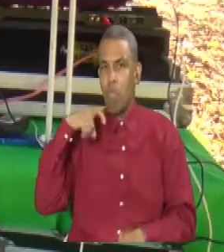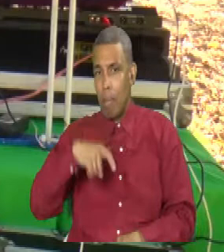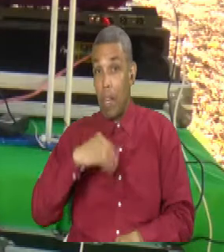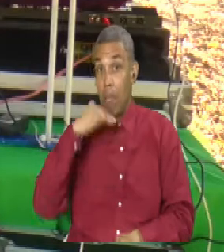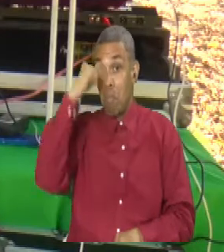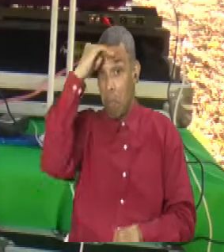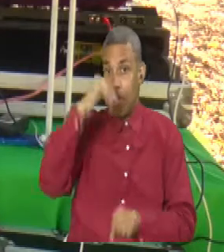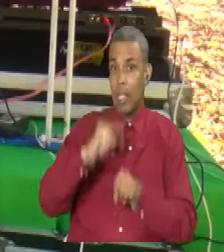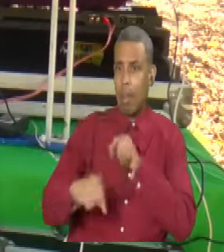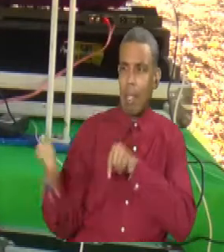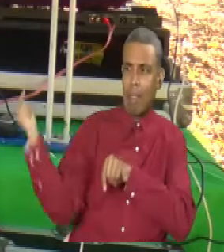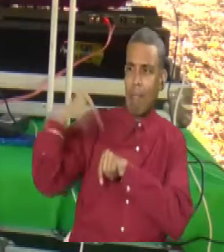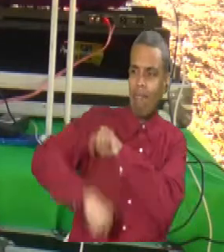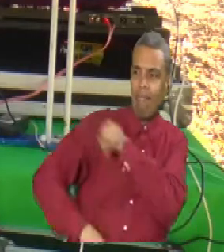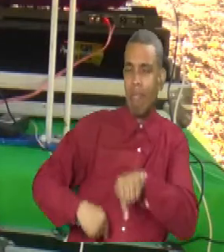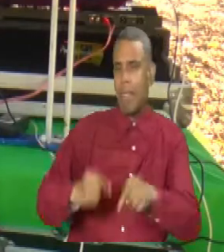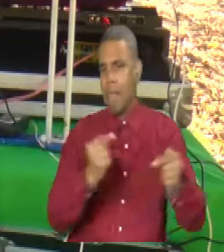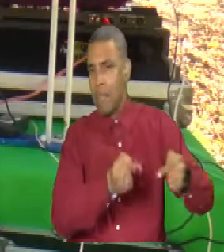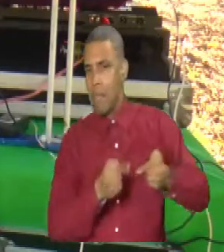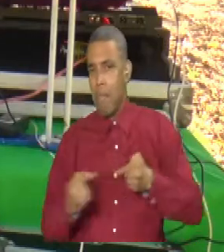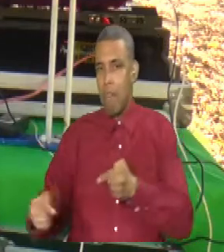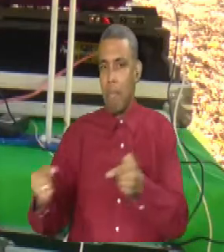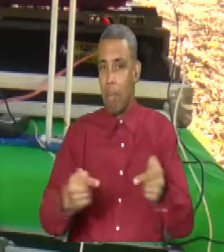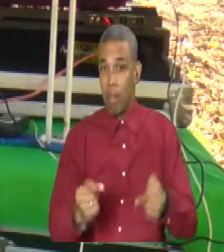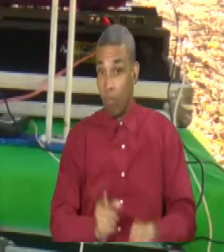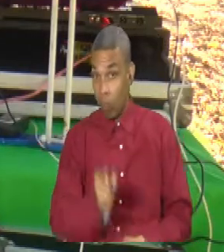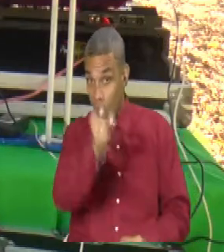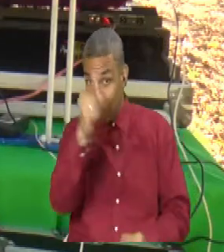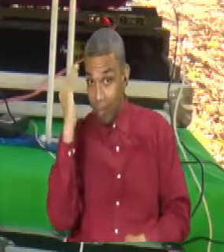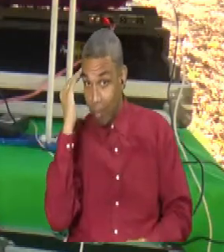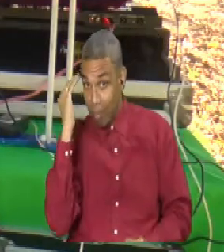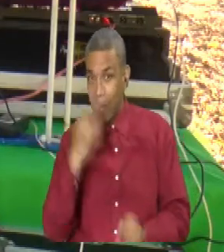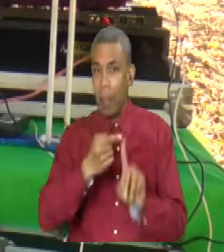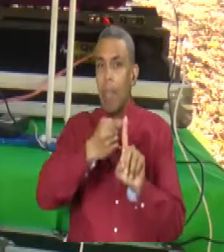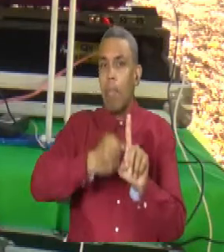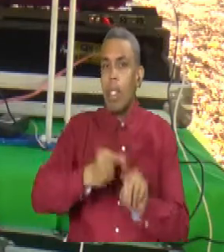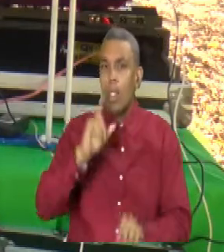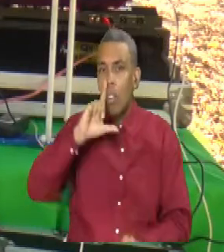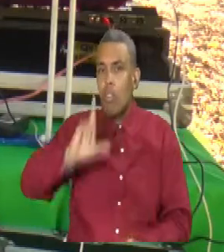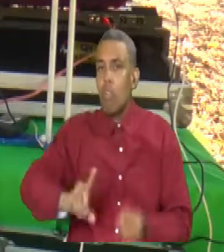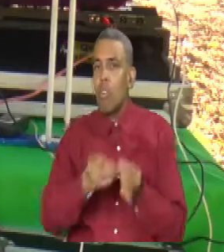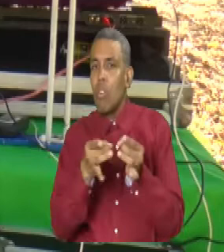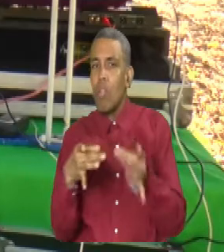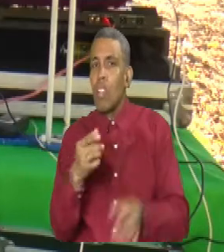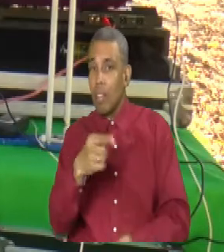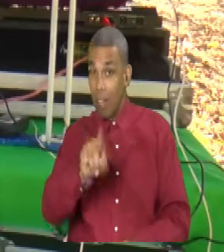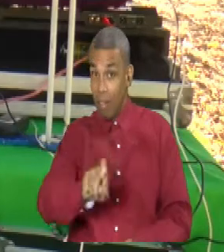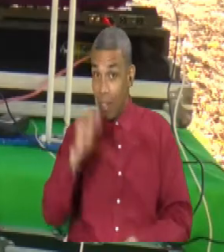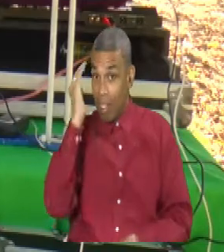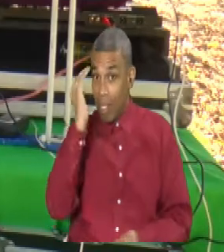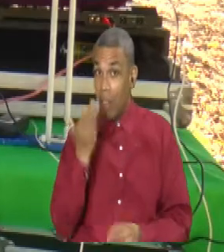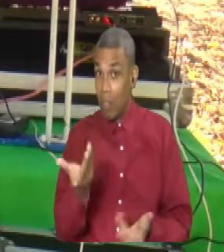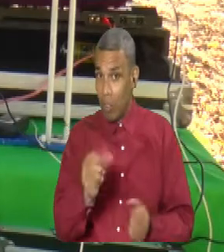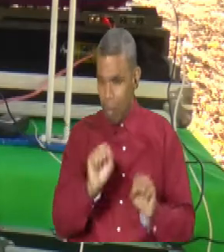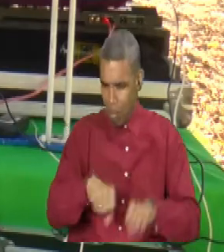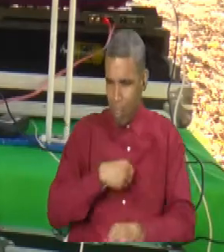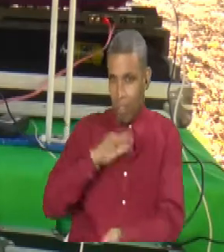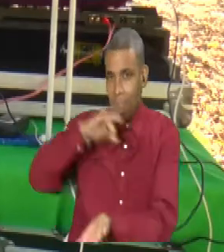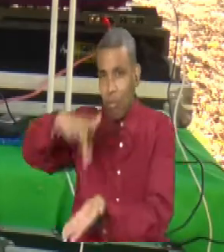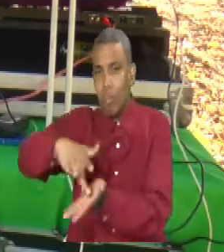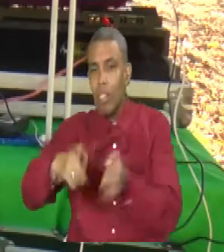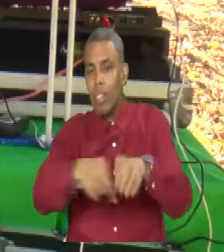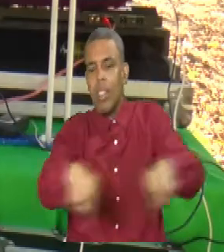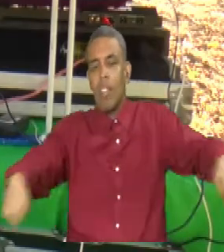de Bucaramanga. Así que ya lo sabe mi gente en casa, que este 16 de julio la invitación es para que nos encontremos